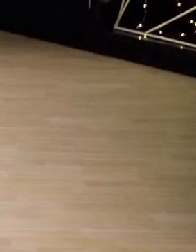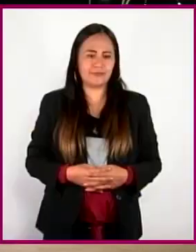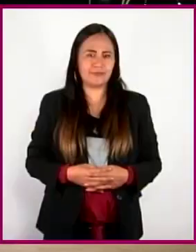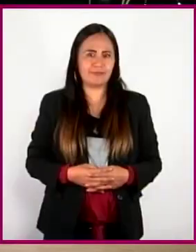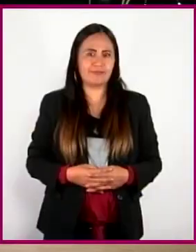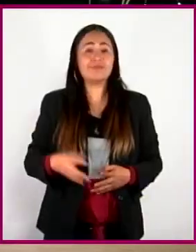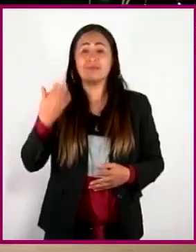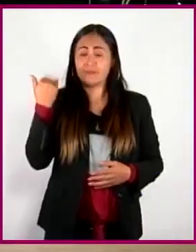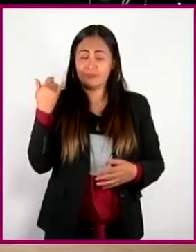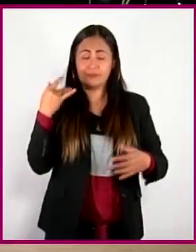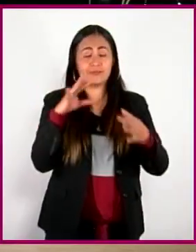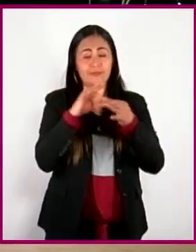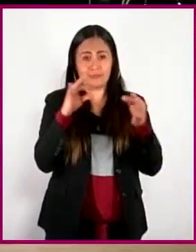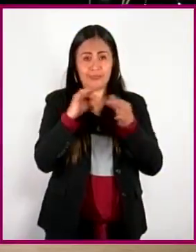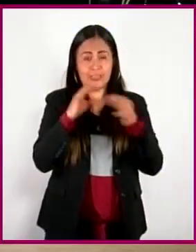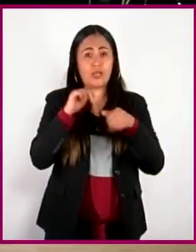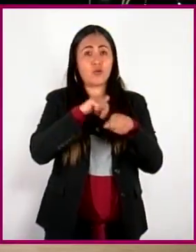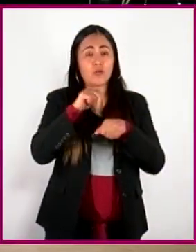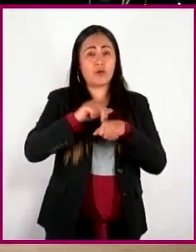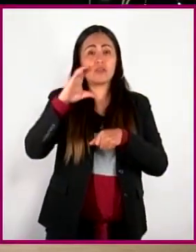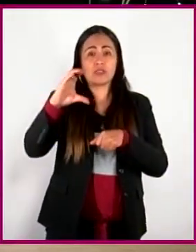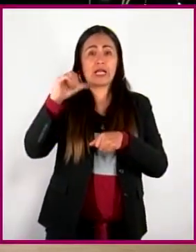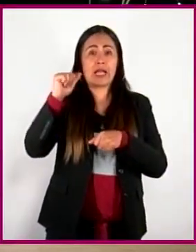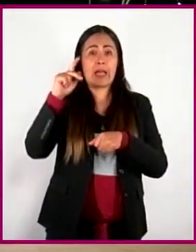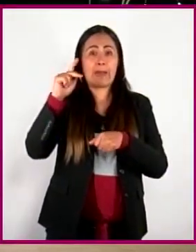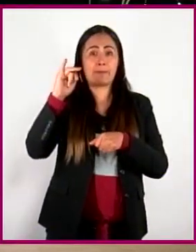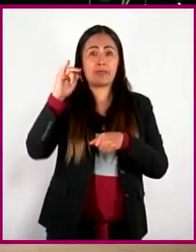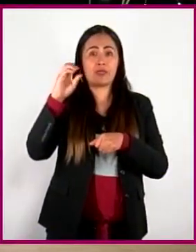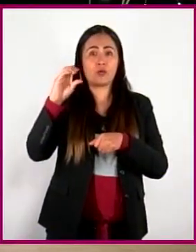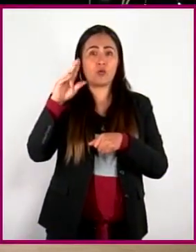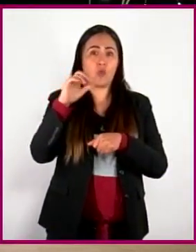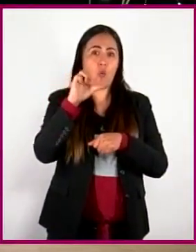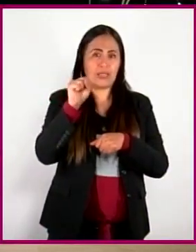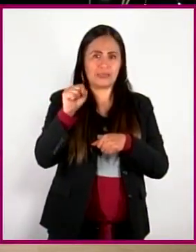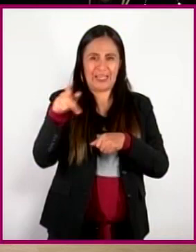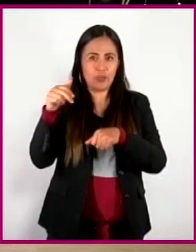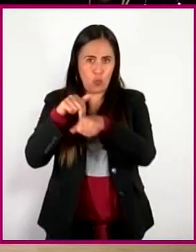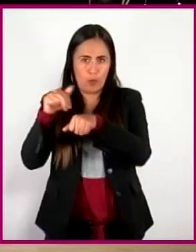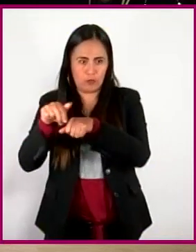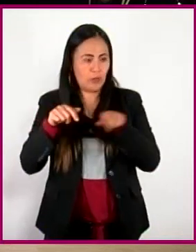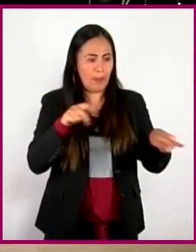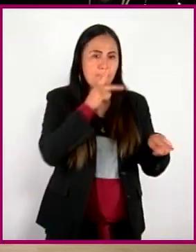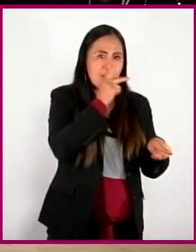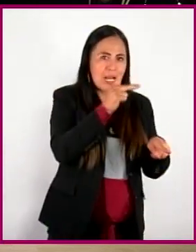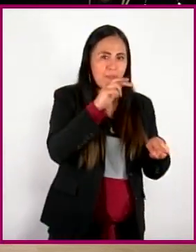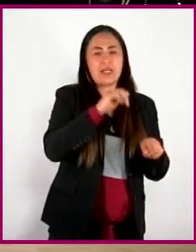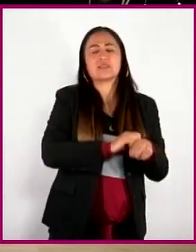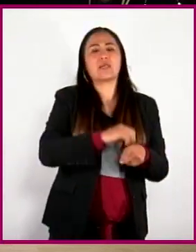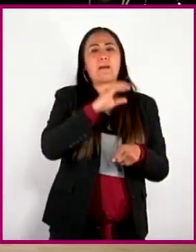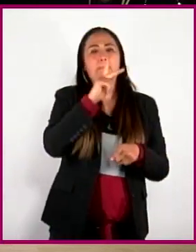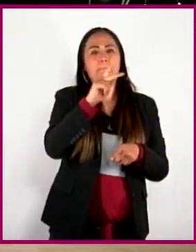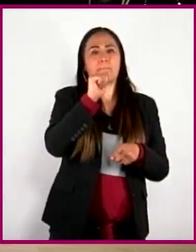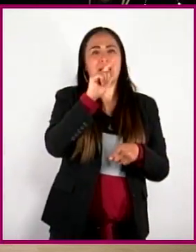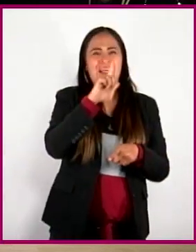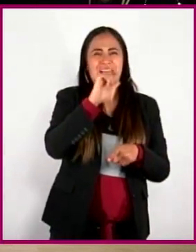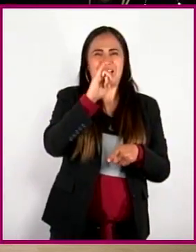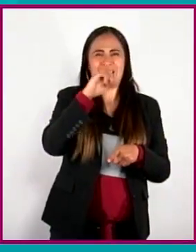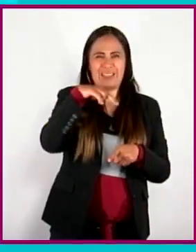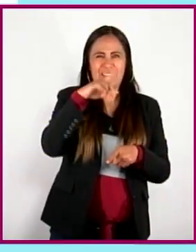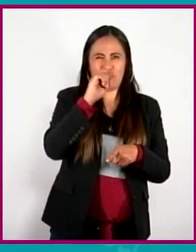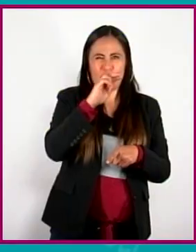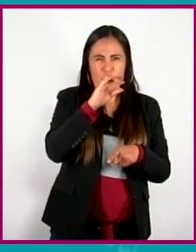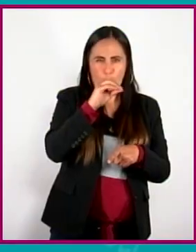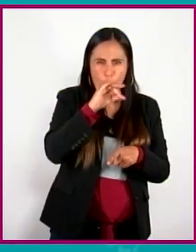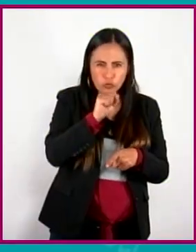Como dijimos anteriormente, los números capicúas son los palíndromos para los números. Pero, ¿qué más podríamos saber de